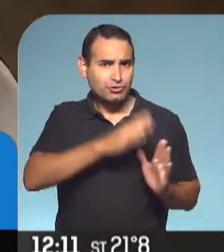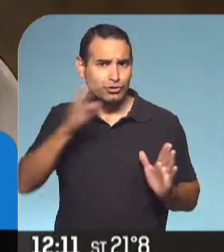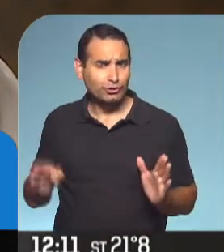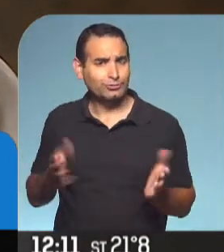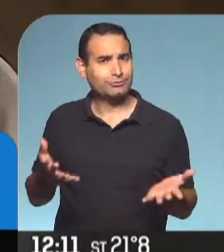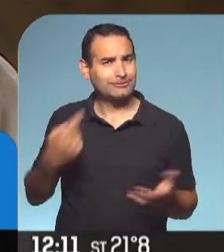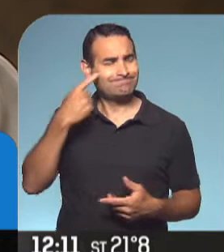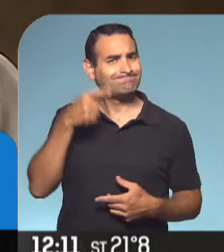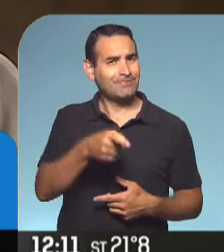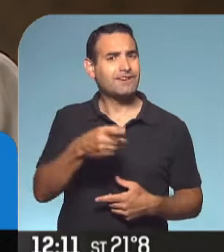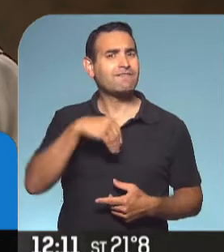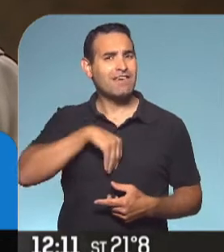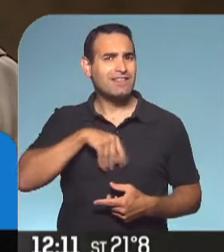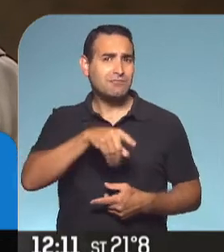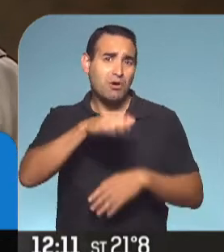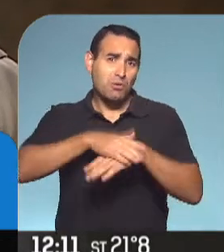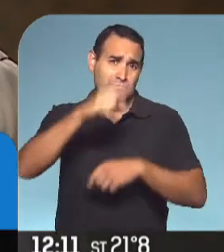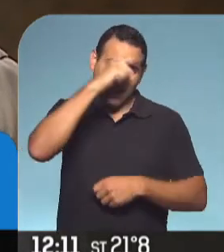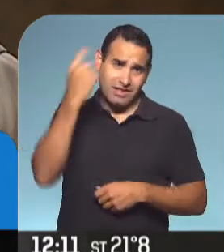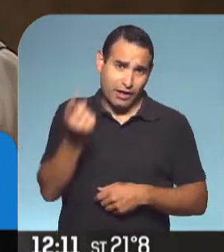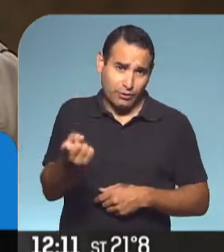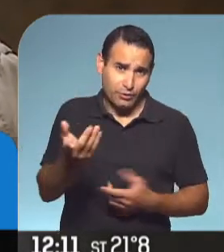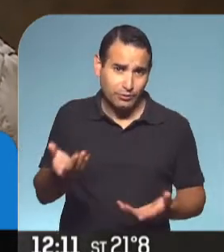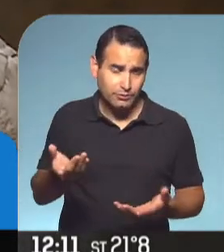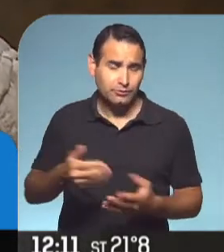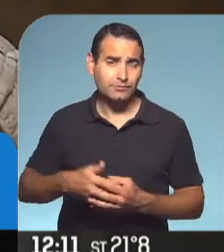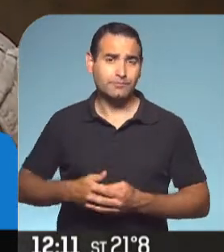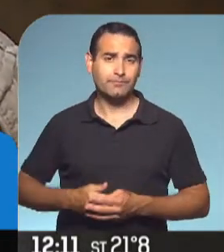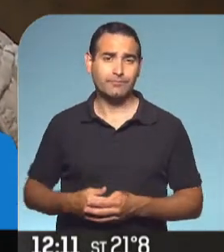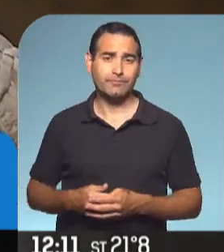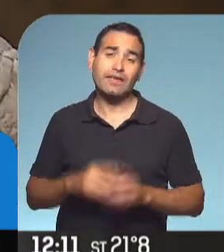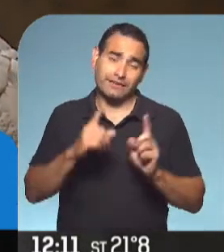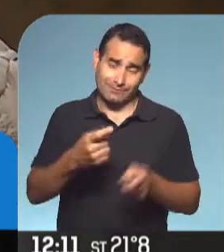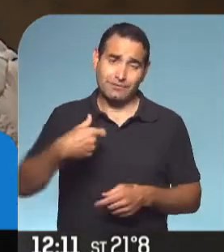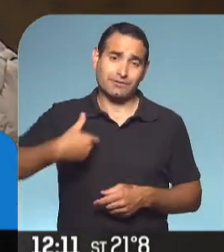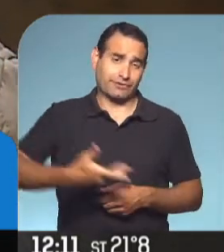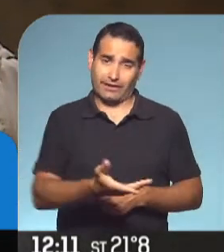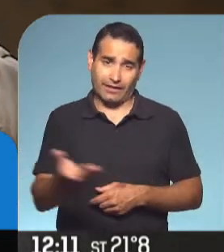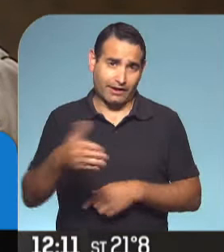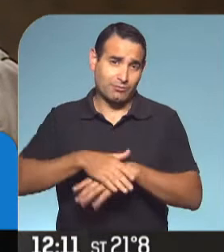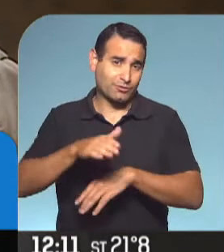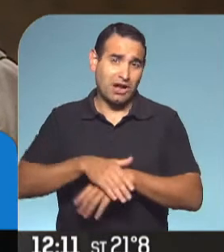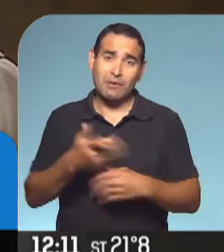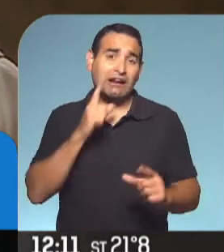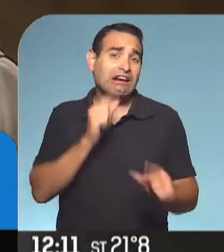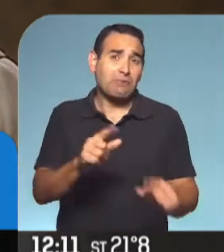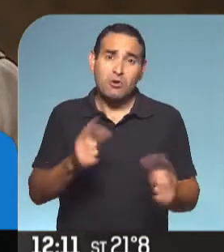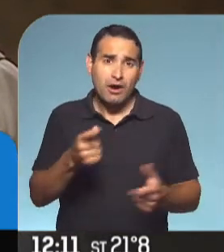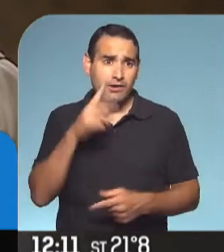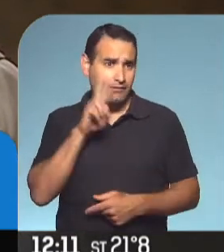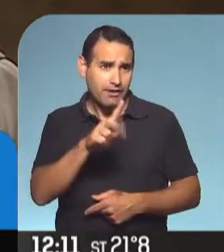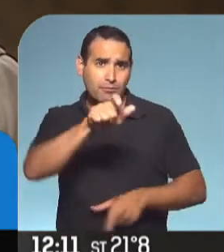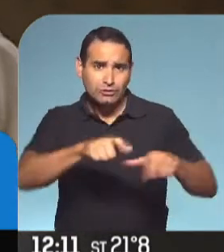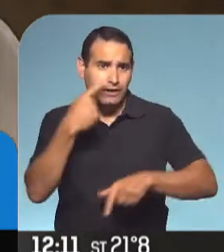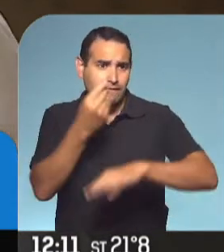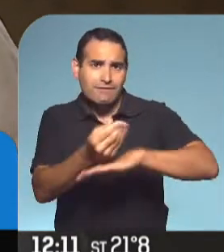poco también de la falta, de la ausencia del Estado en general, y en parte de la sociedad, digamos, ¿no? De que no reclama a aquellos que les